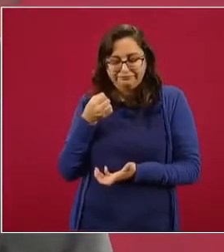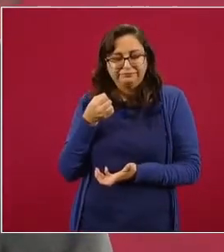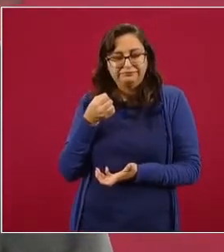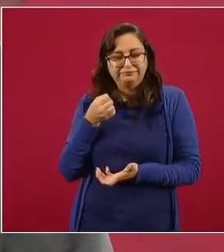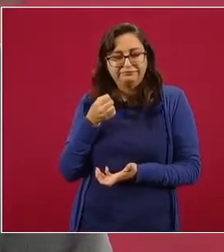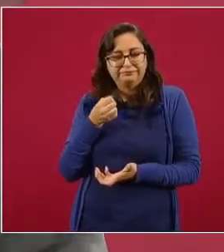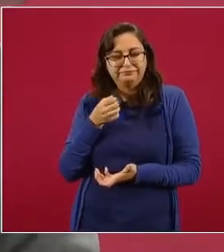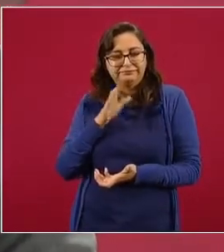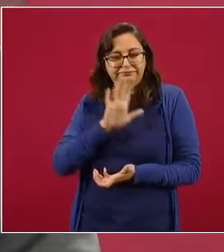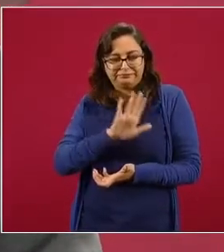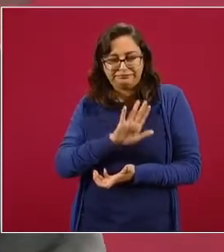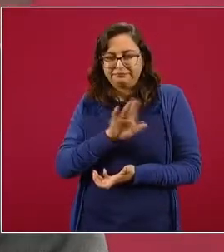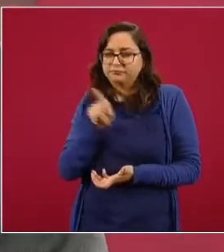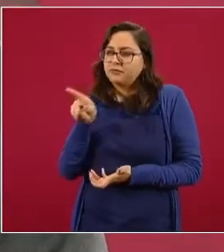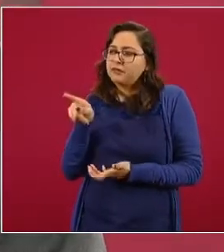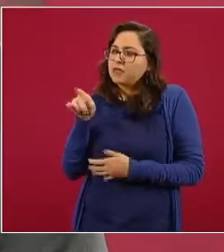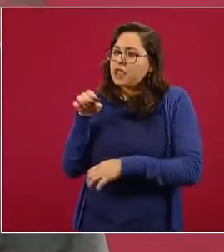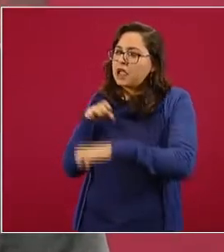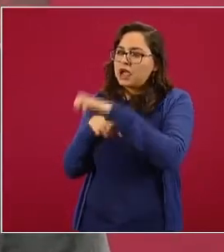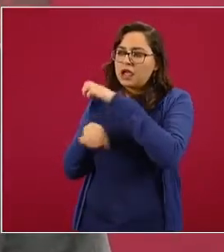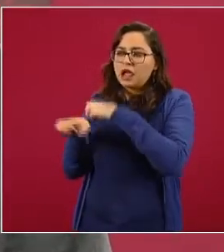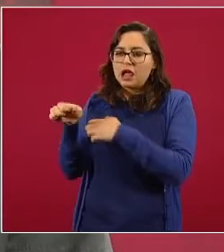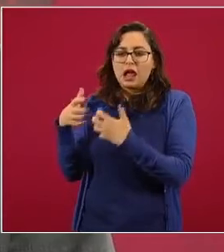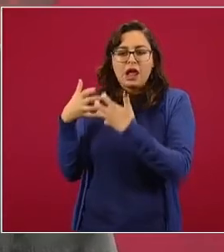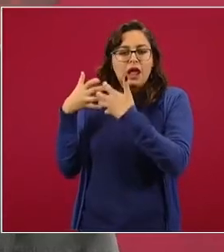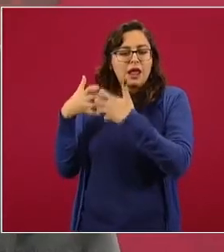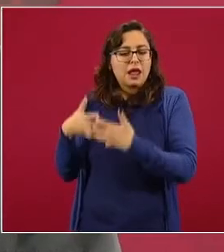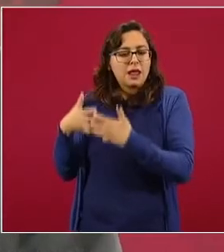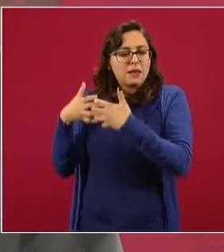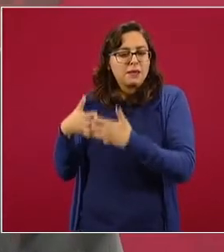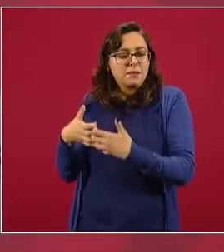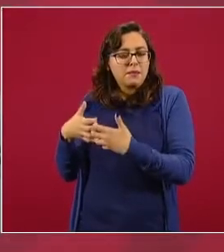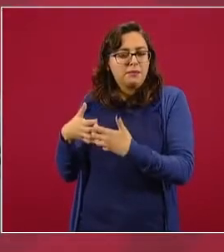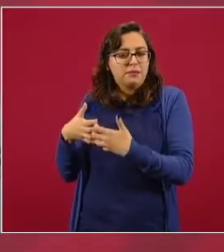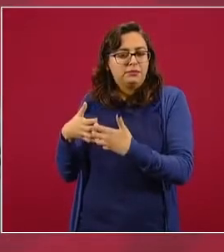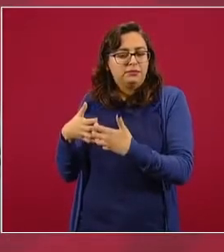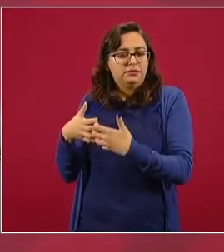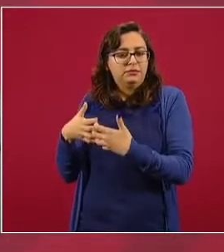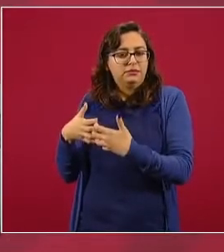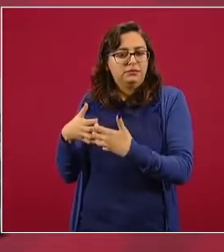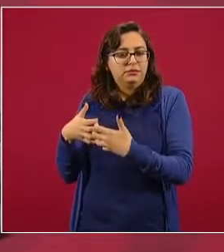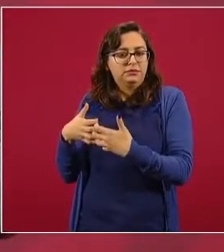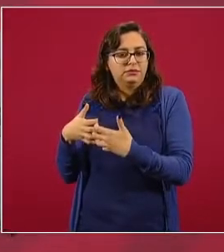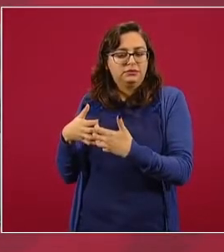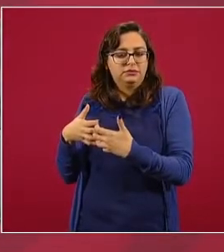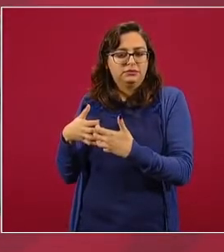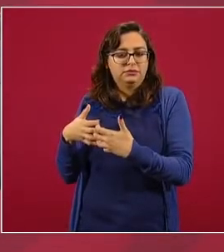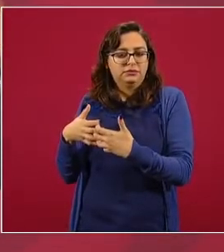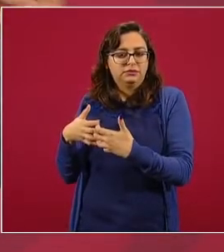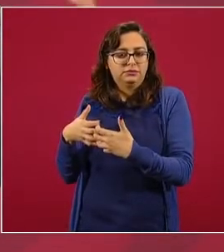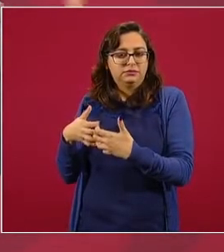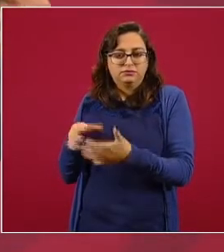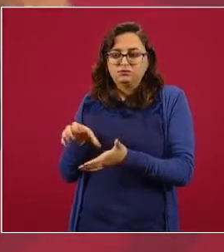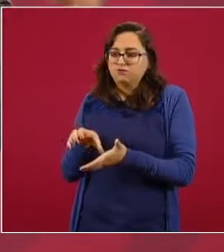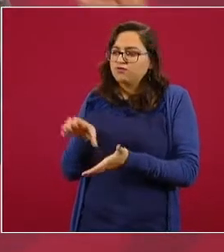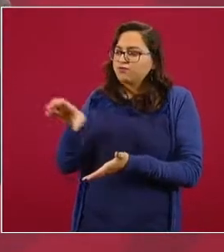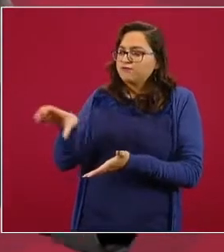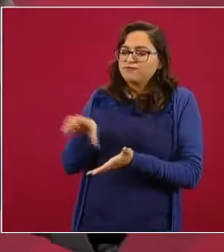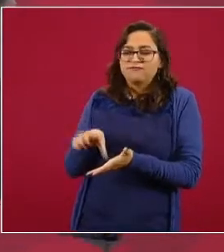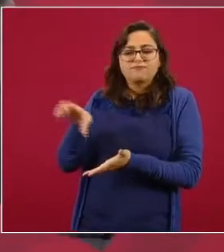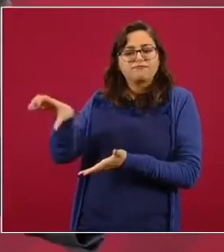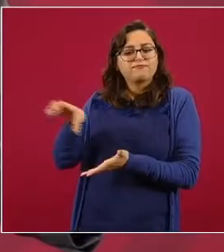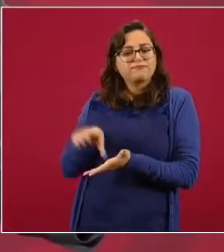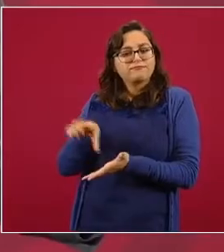a empresas como